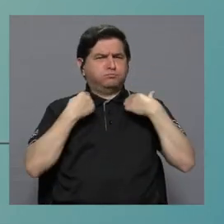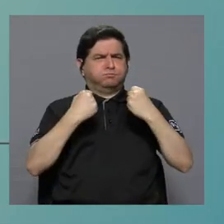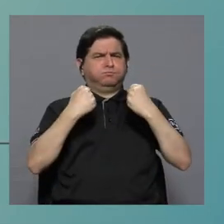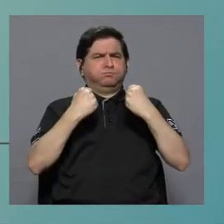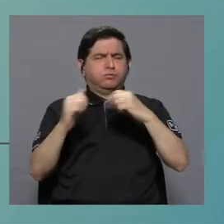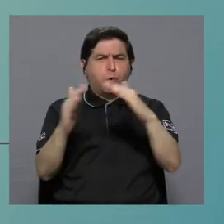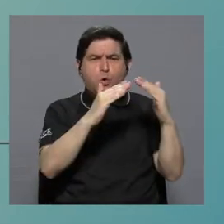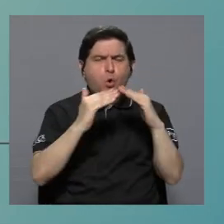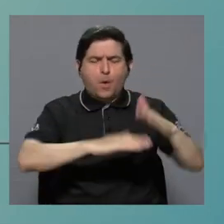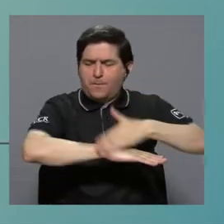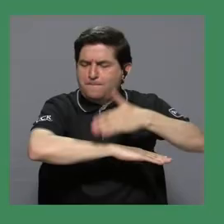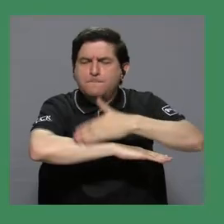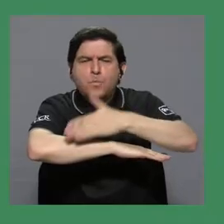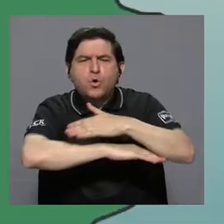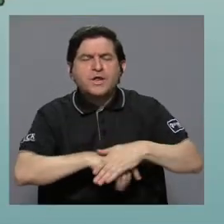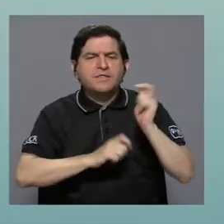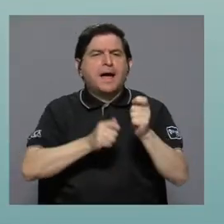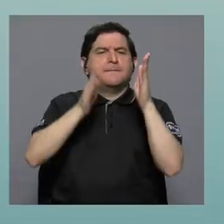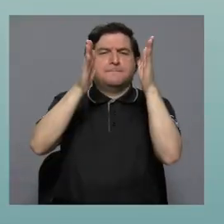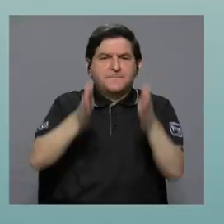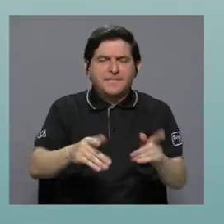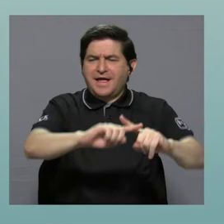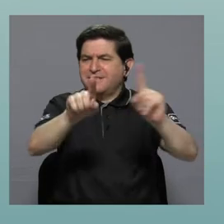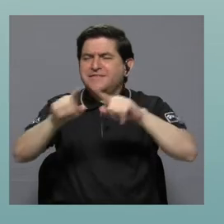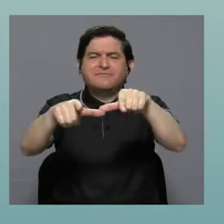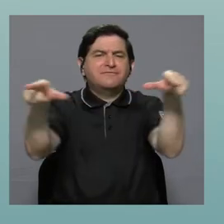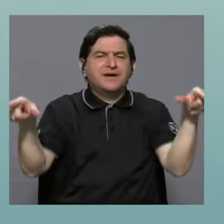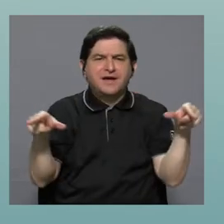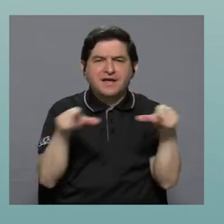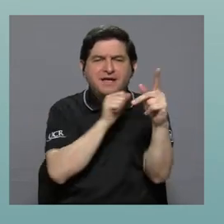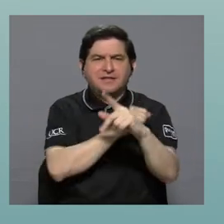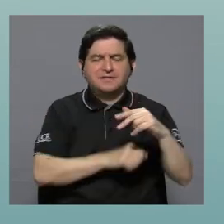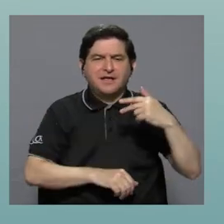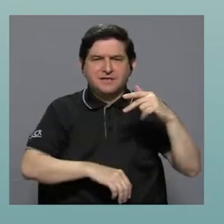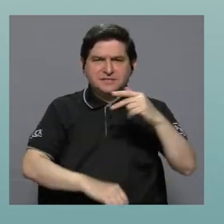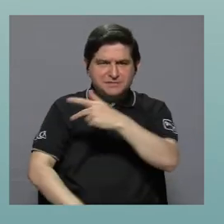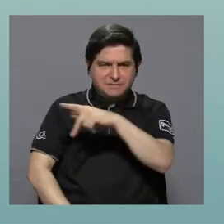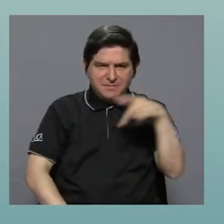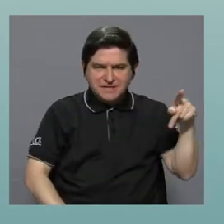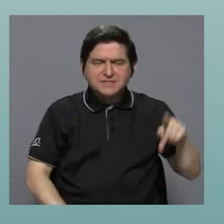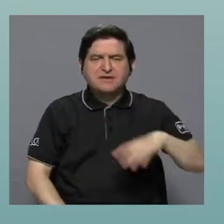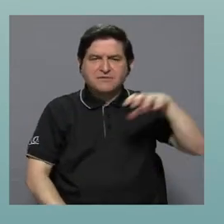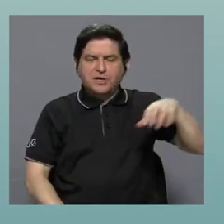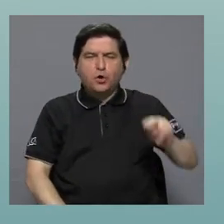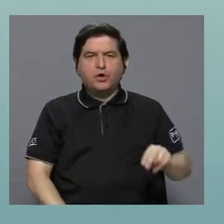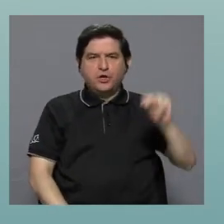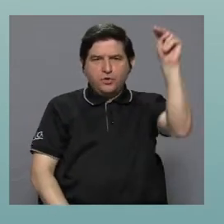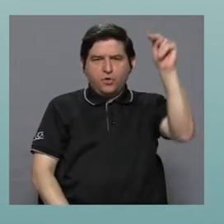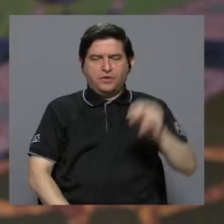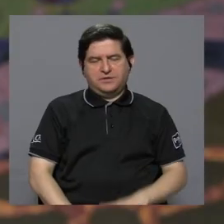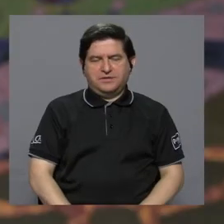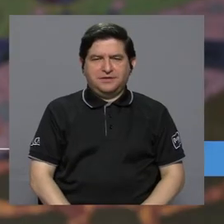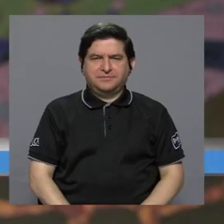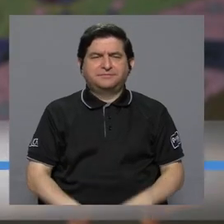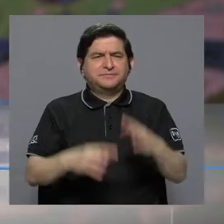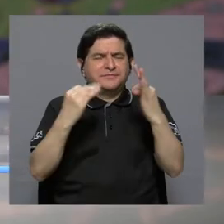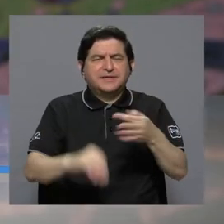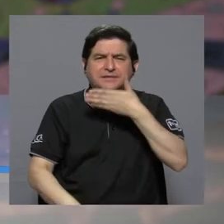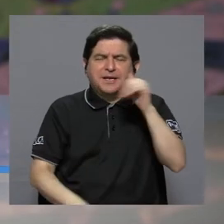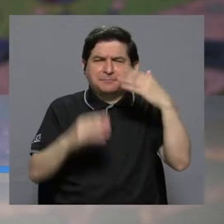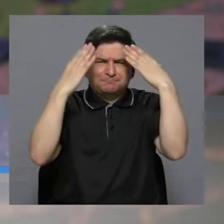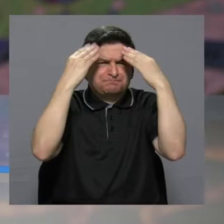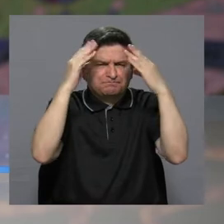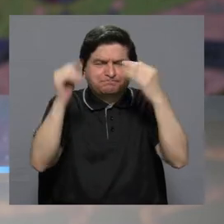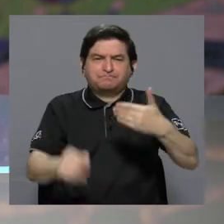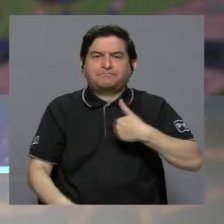con comunidades costeras, con pescadores en diferentes localidades del Pacífico, del Caribe, de la zona norte, para mejorar la